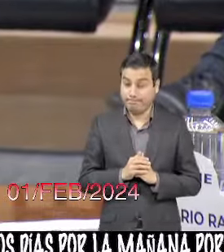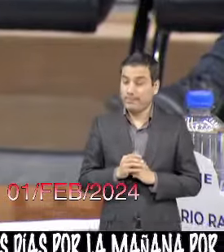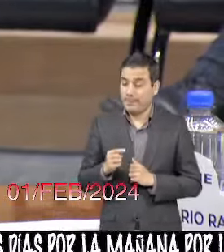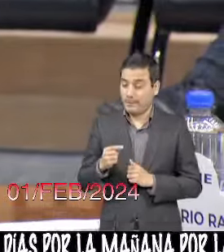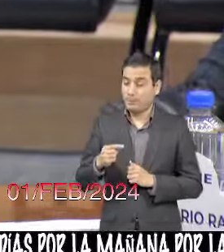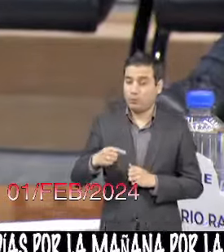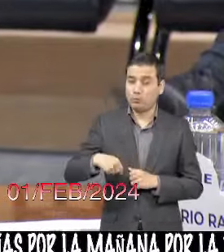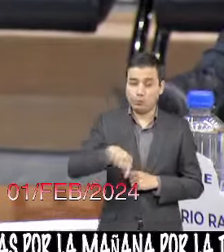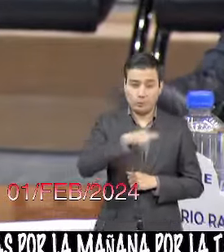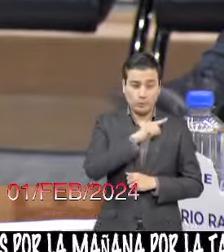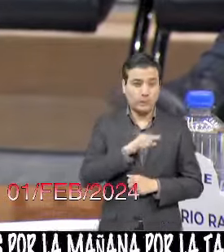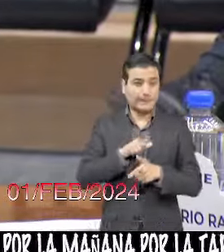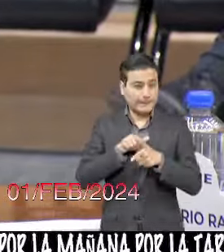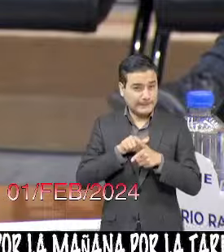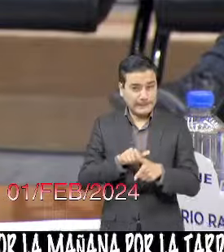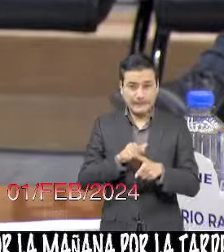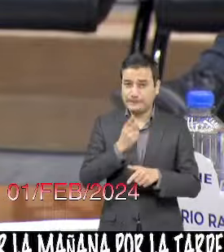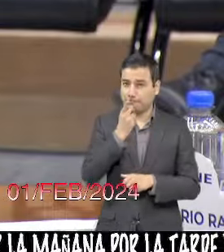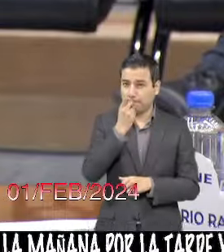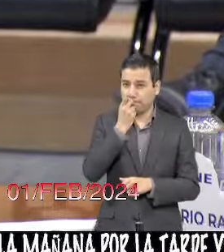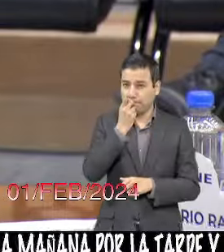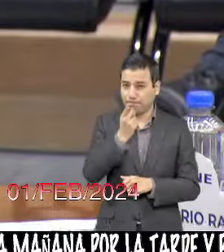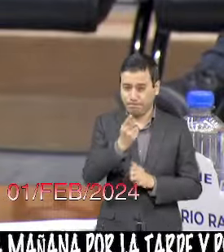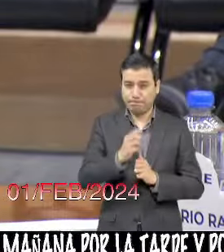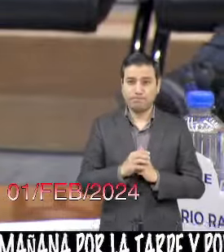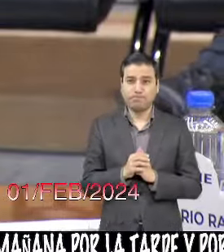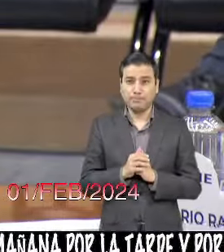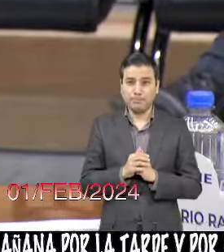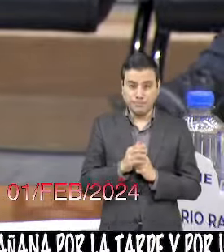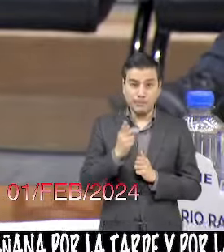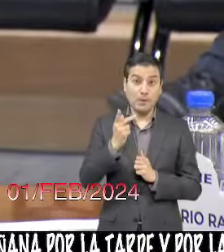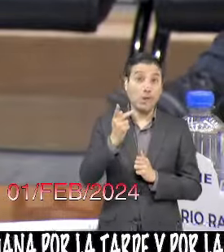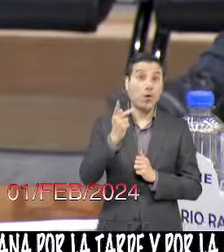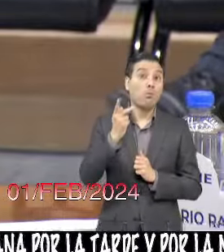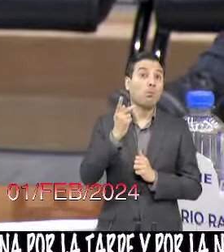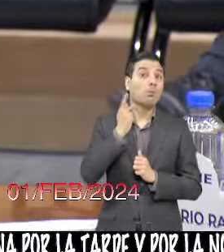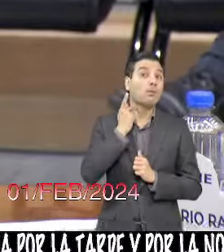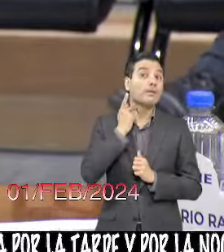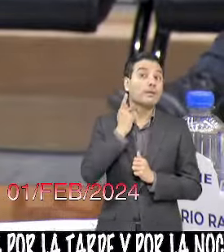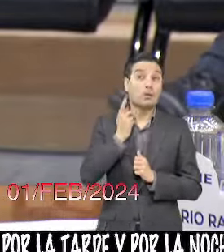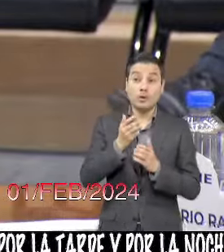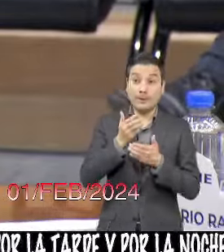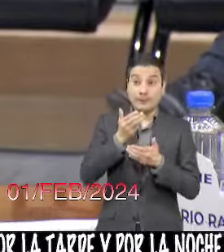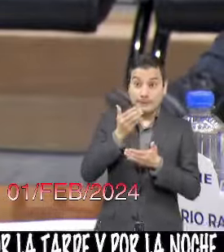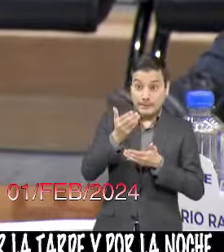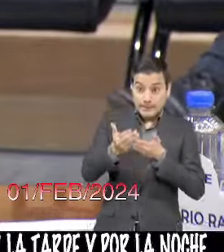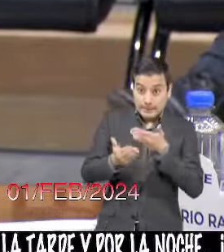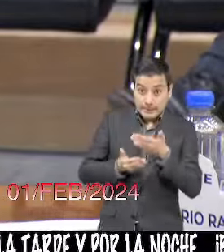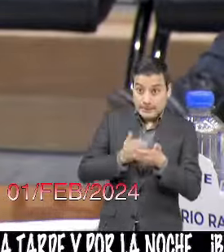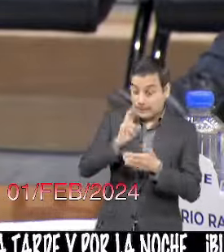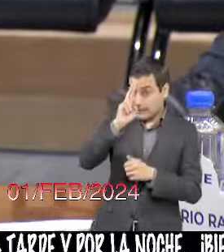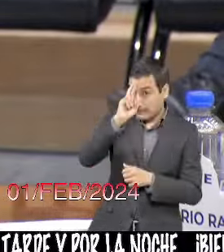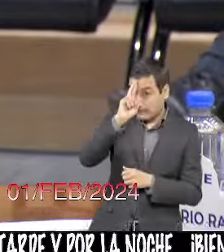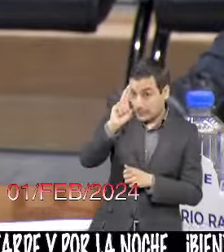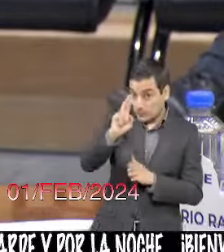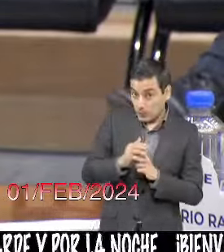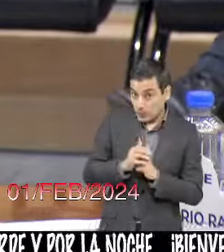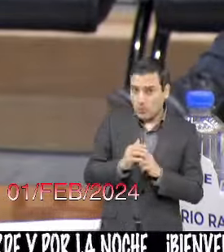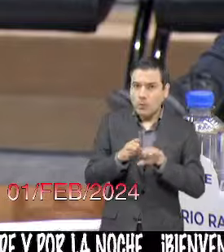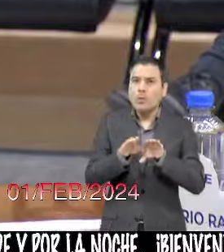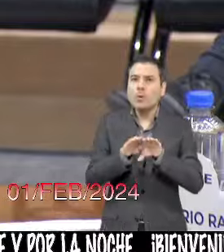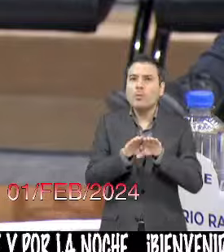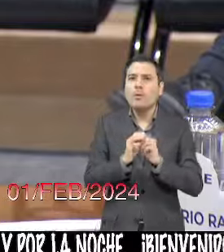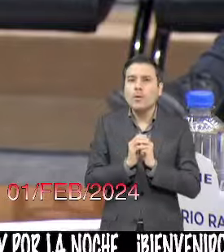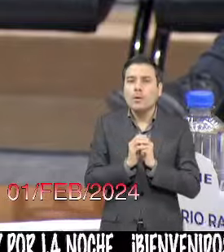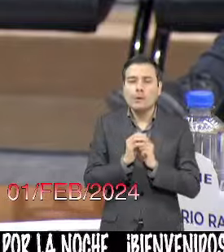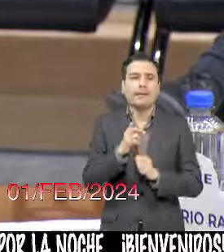insistir que en el marco del respeto hacia la actividad política se debe de proponer y dar soluciones reales a